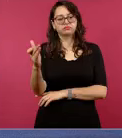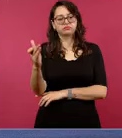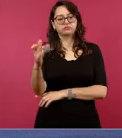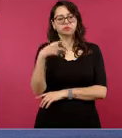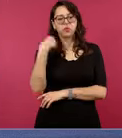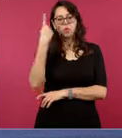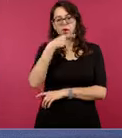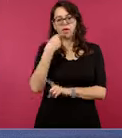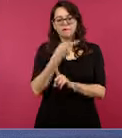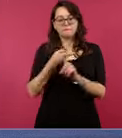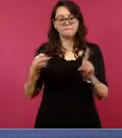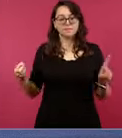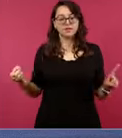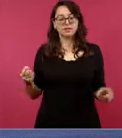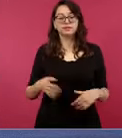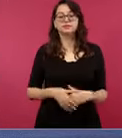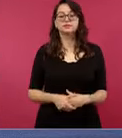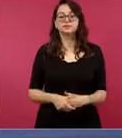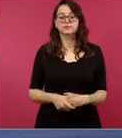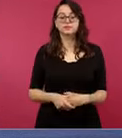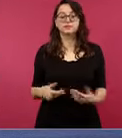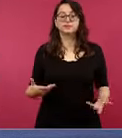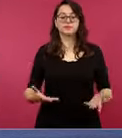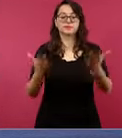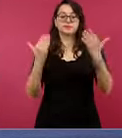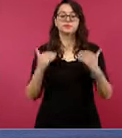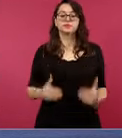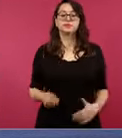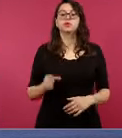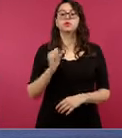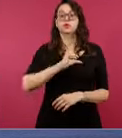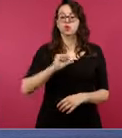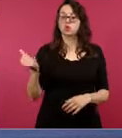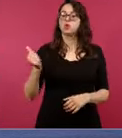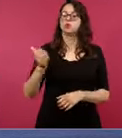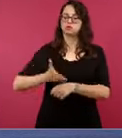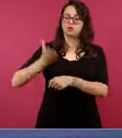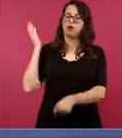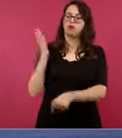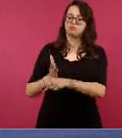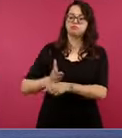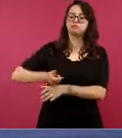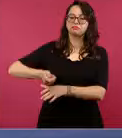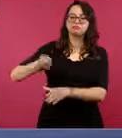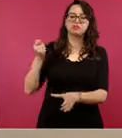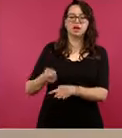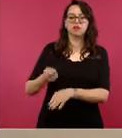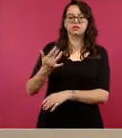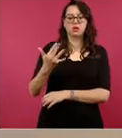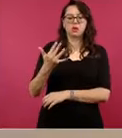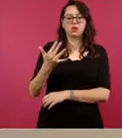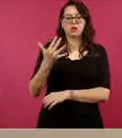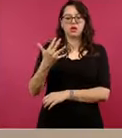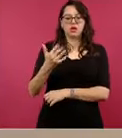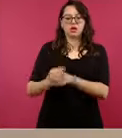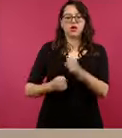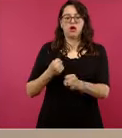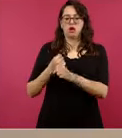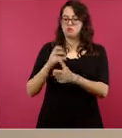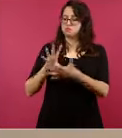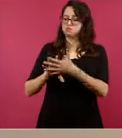hora y media. Adelante. Otra sentencia de 55 años a Jesús Candelario